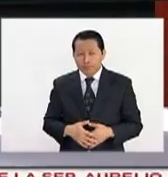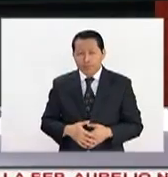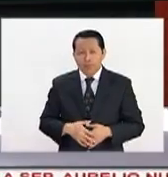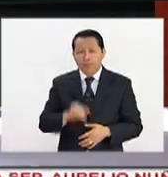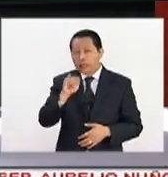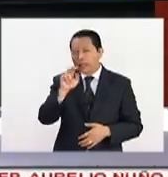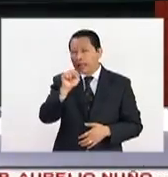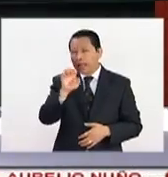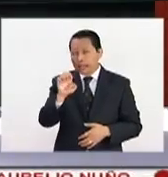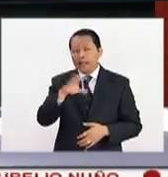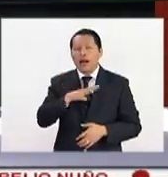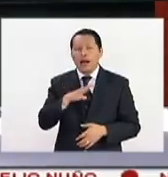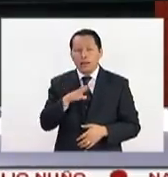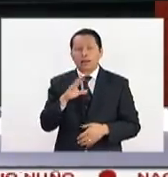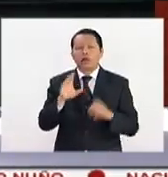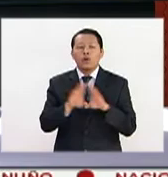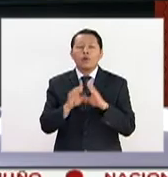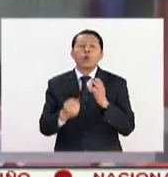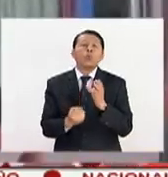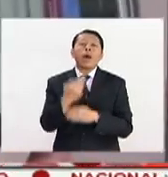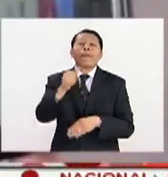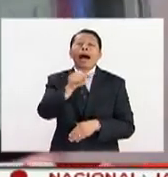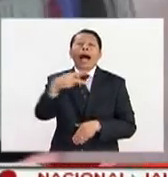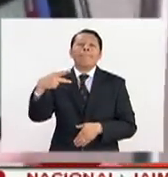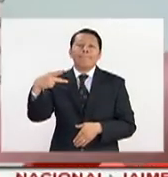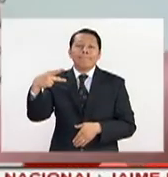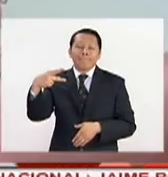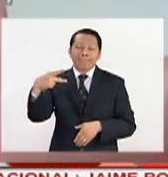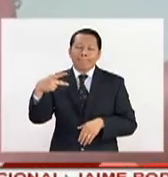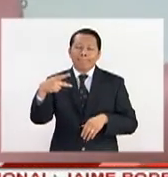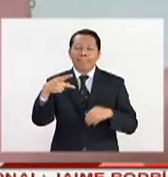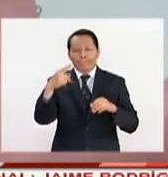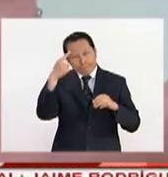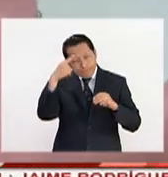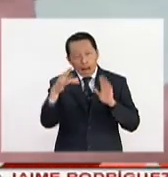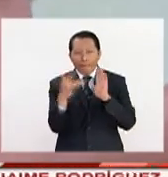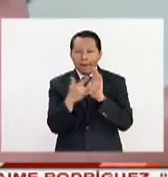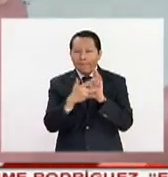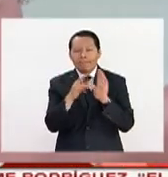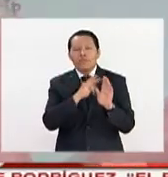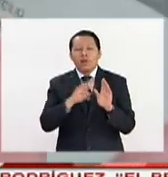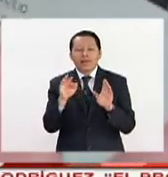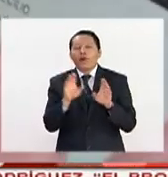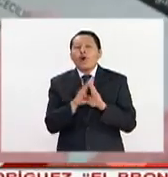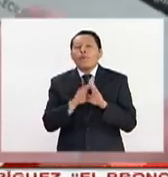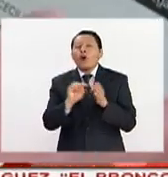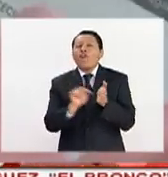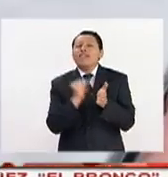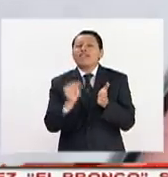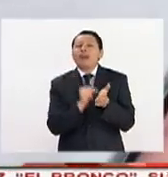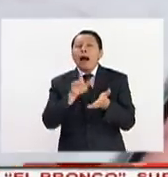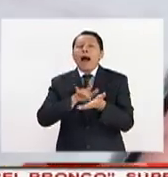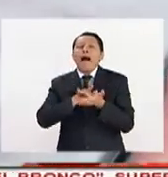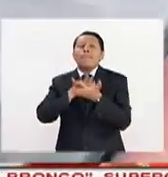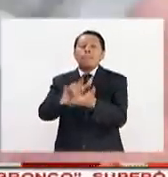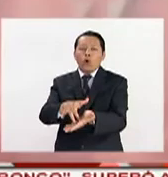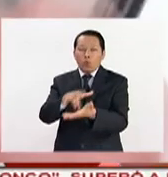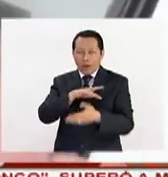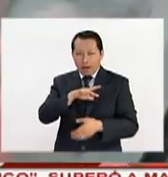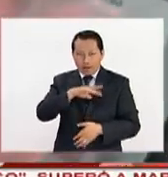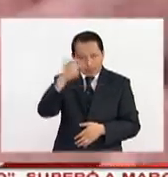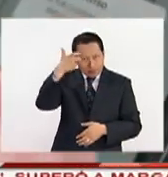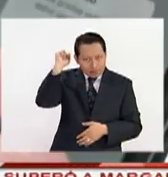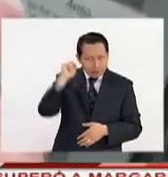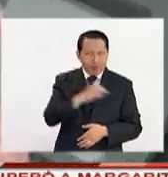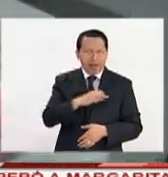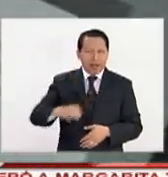El INE presentó la versión nueva de su aplicación móvil para la recopilación y presentación de firmas en apoyo a los aspirantes a